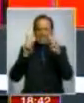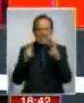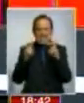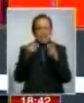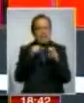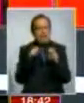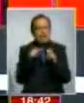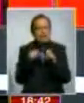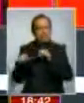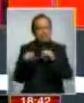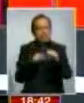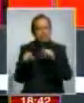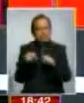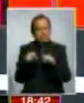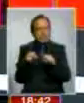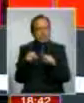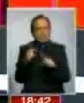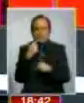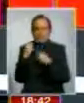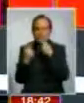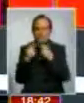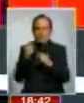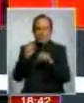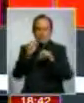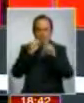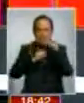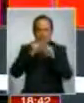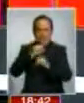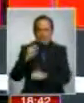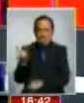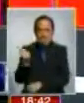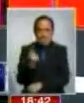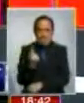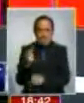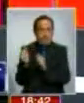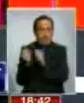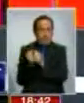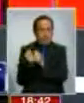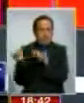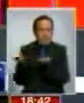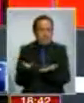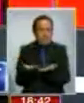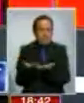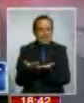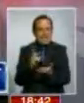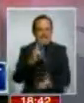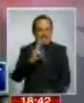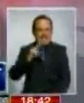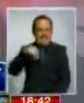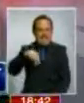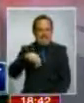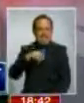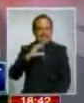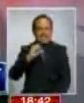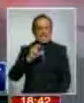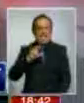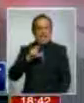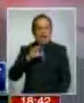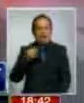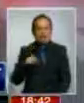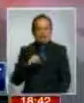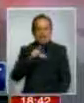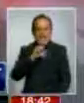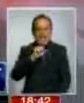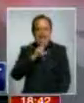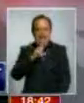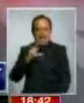con la contingencia política. Nos acompaña el presidente de Renovación Nacional, Carlos Larraín. Señor Larraín, muchas gracias por